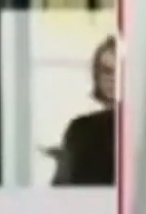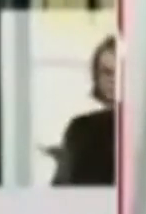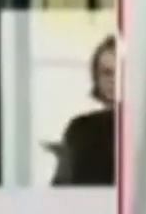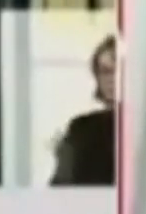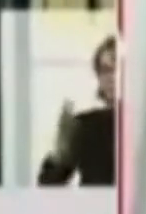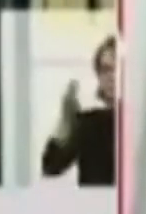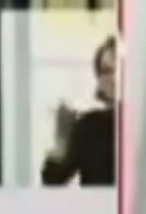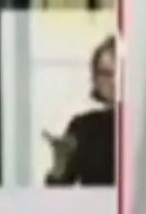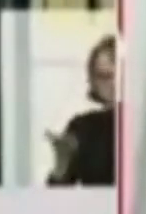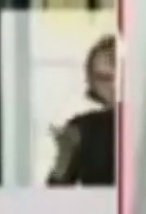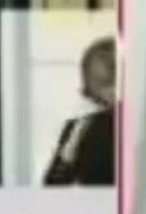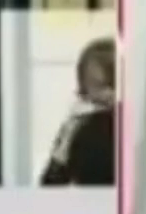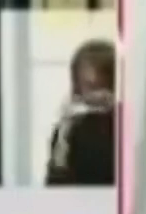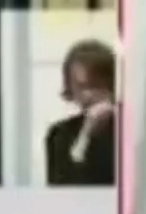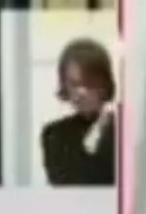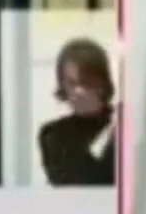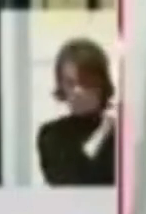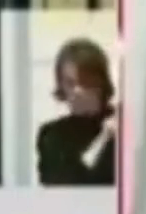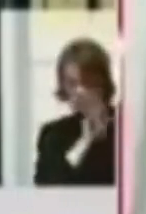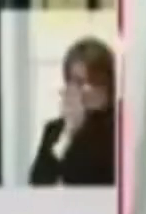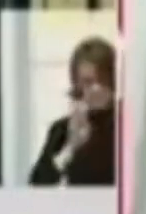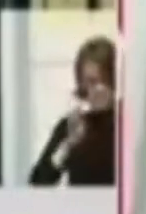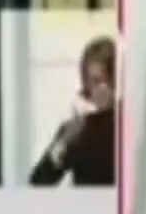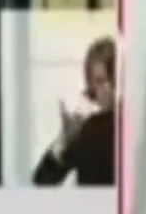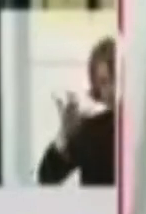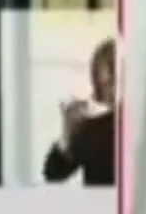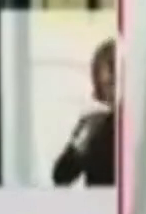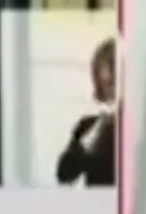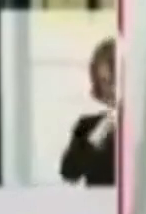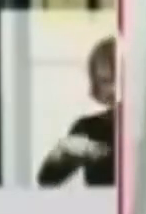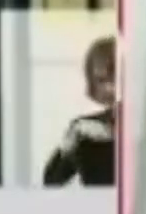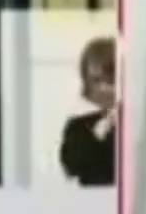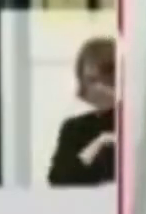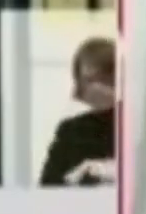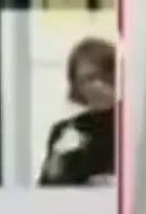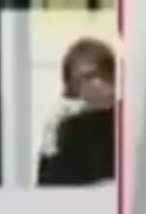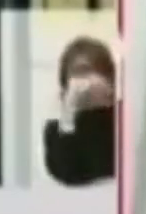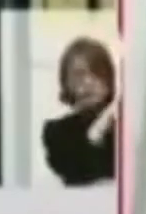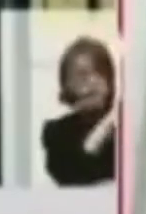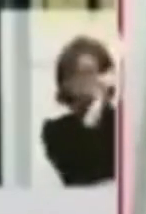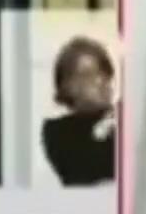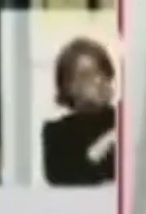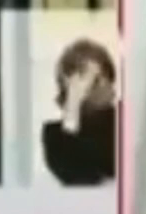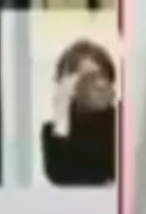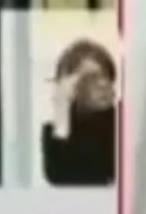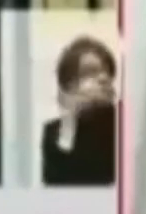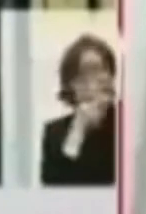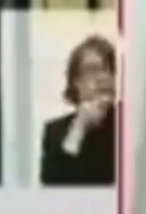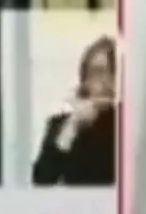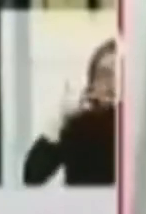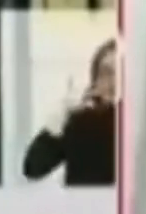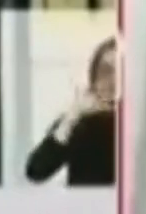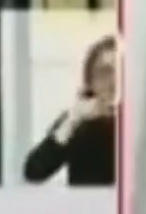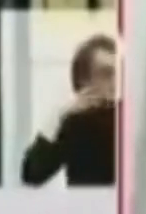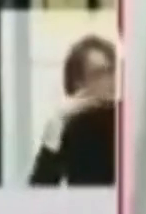Brasil eso, porque se refería a la prisión de un diputado que está preso también por otros motivos, nada que ver con los de